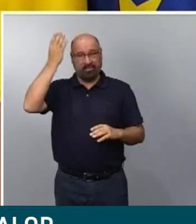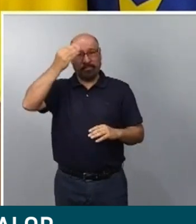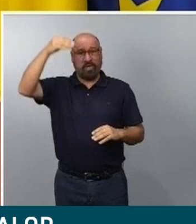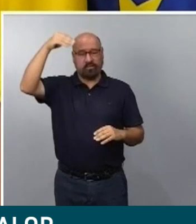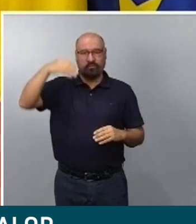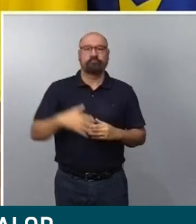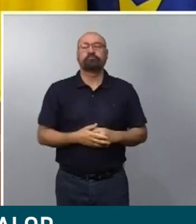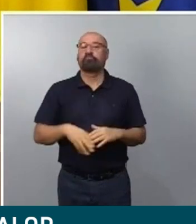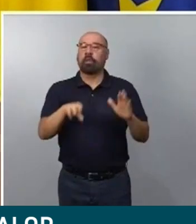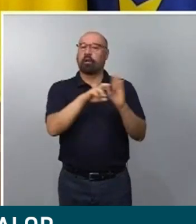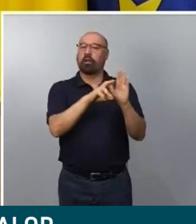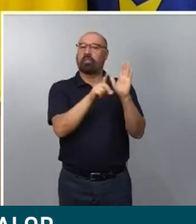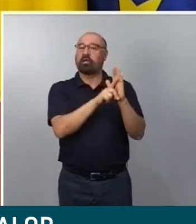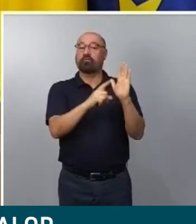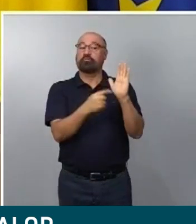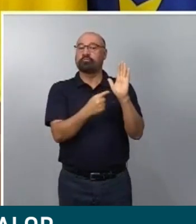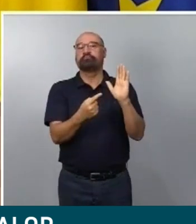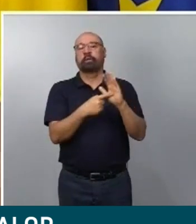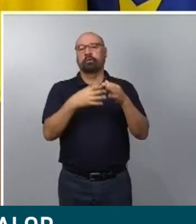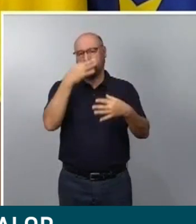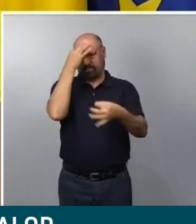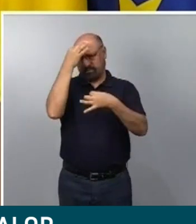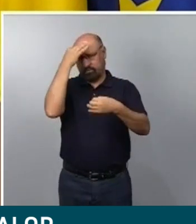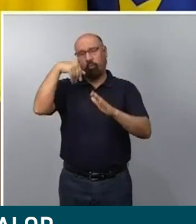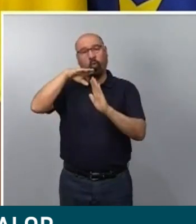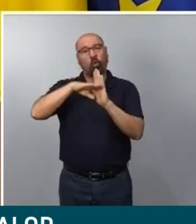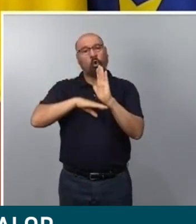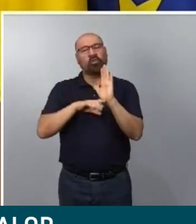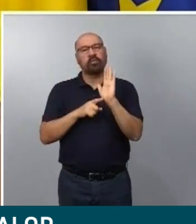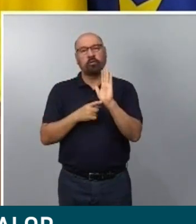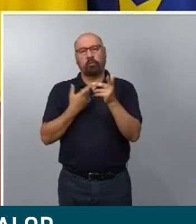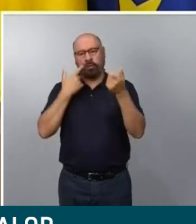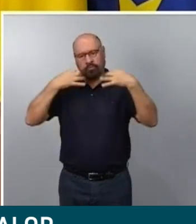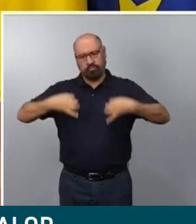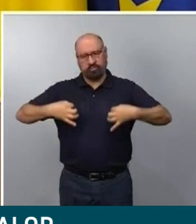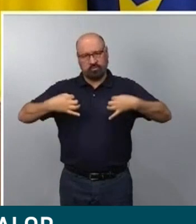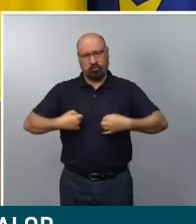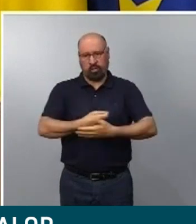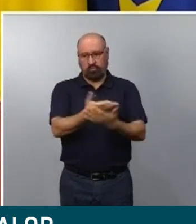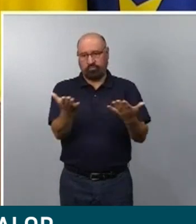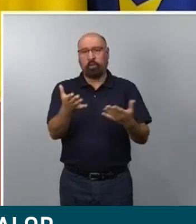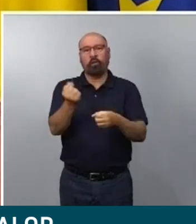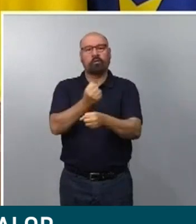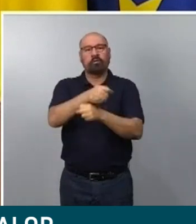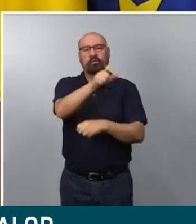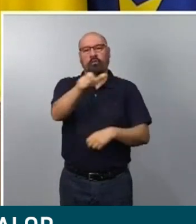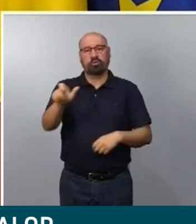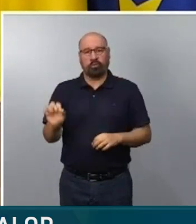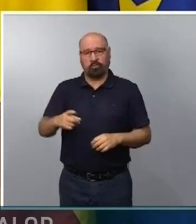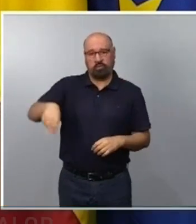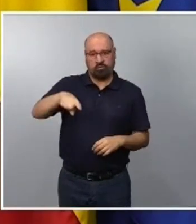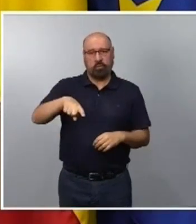face este decreto é facer máis estrictas as condiciones en relación con este tema e, por tanto,